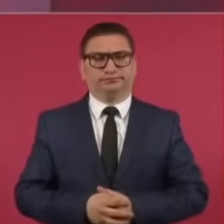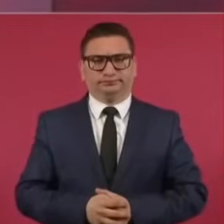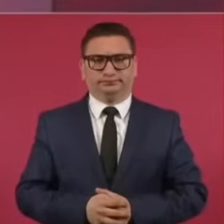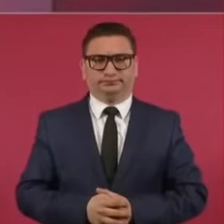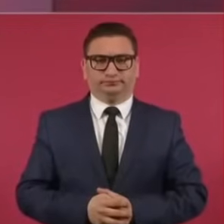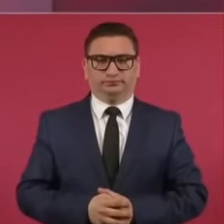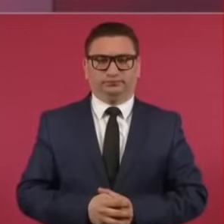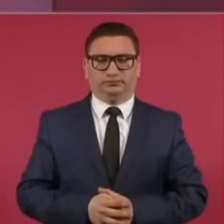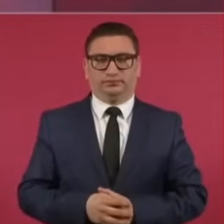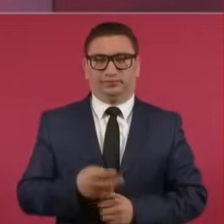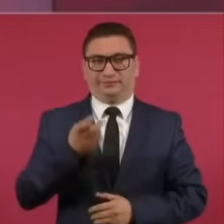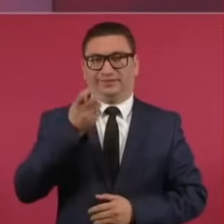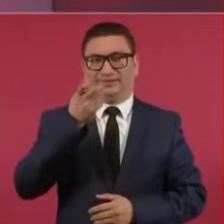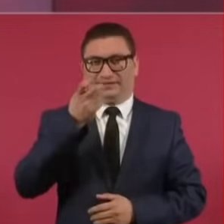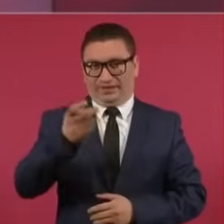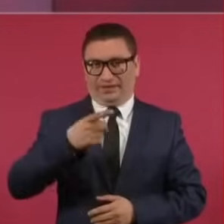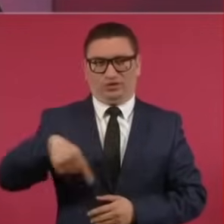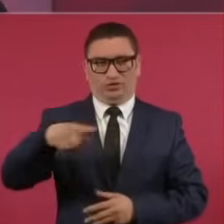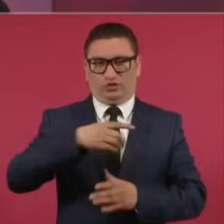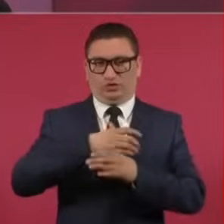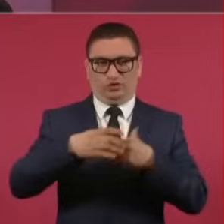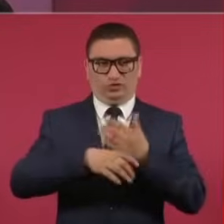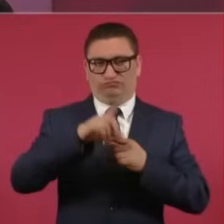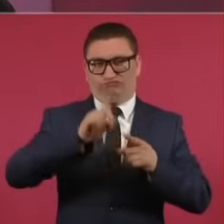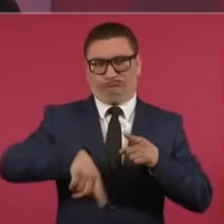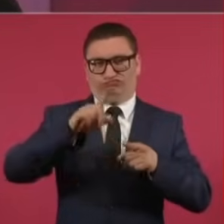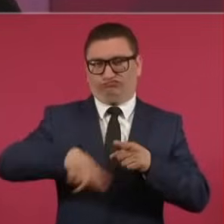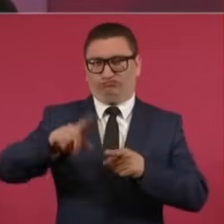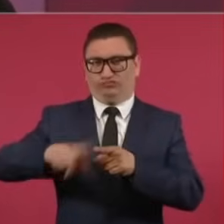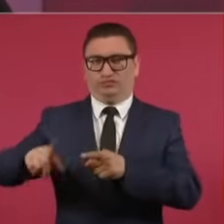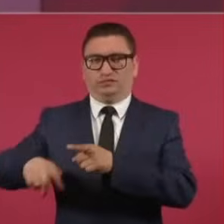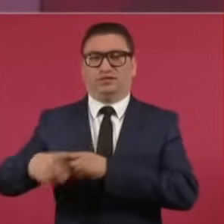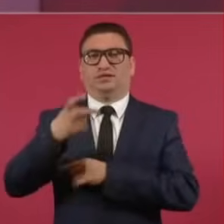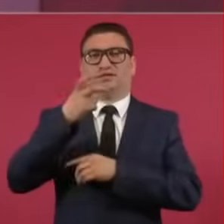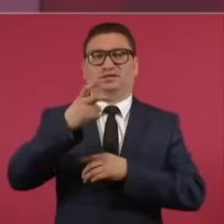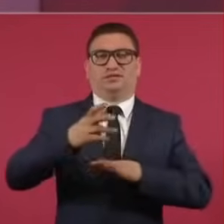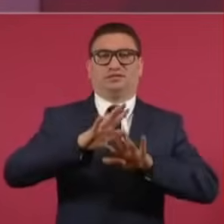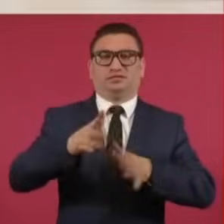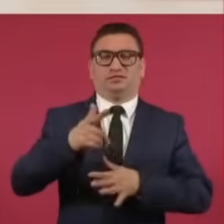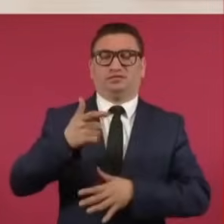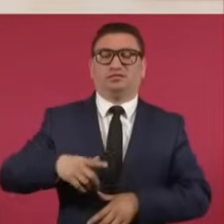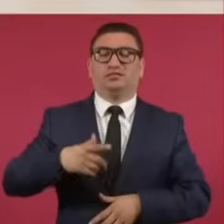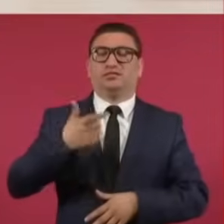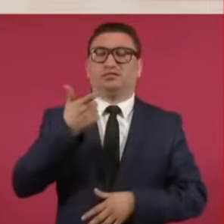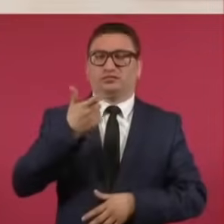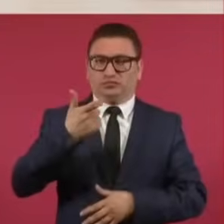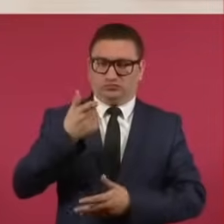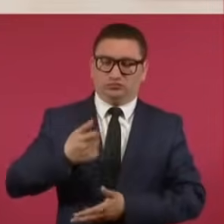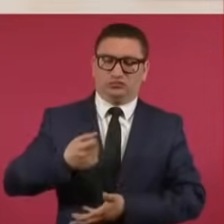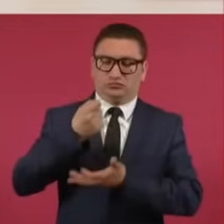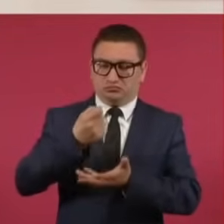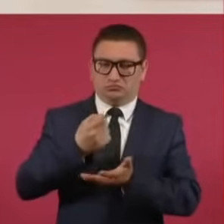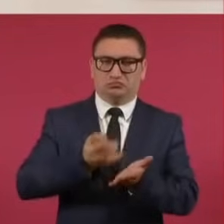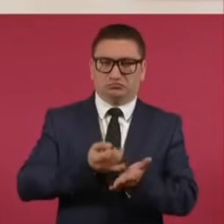Pues quitar todos esos privilegios y de esa manera liberar fondos para el